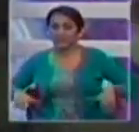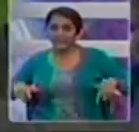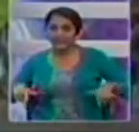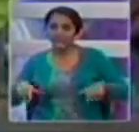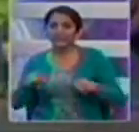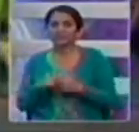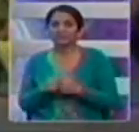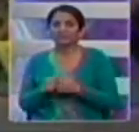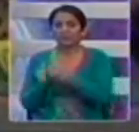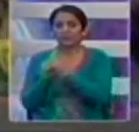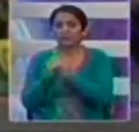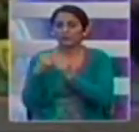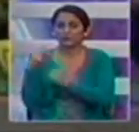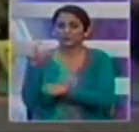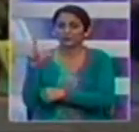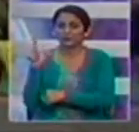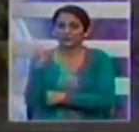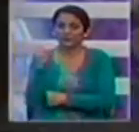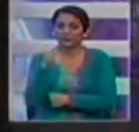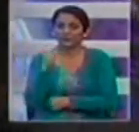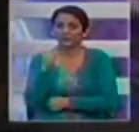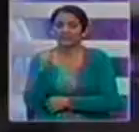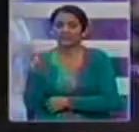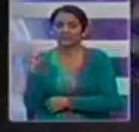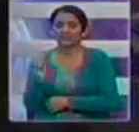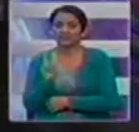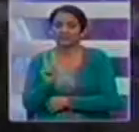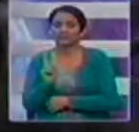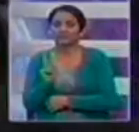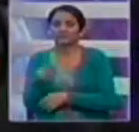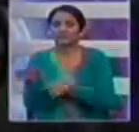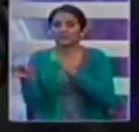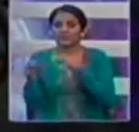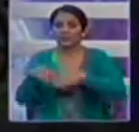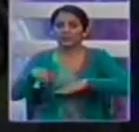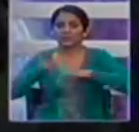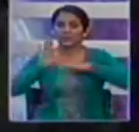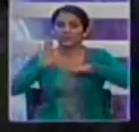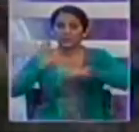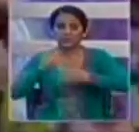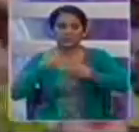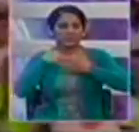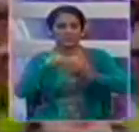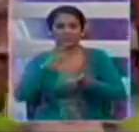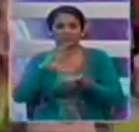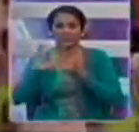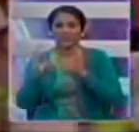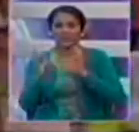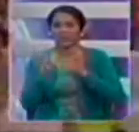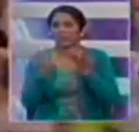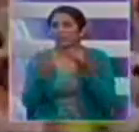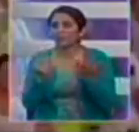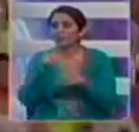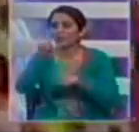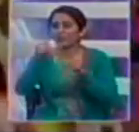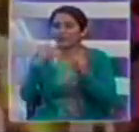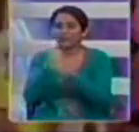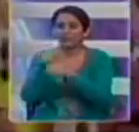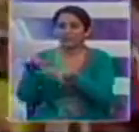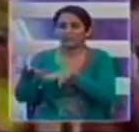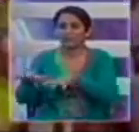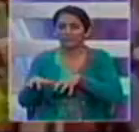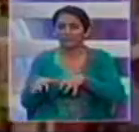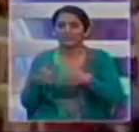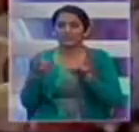País Moreno-Glass, sitio en donde el candidato Lenín Moreno se comprometió a emprender cambios en el sector agrario e impulsar la